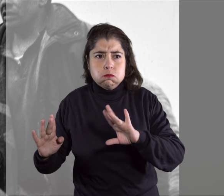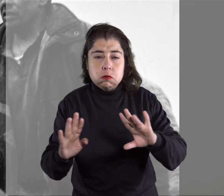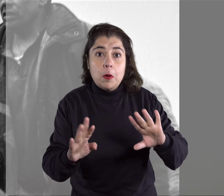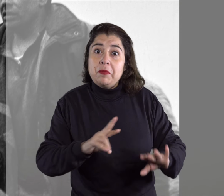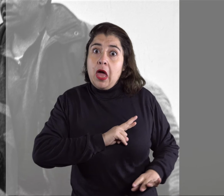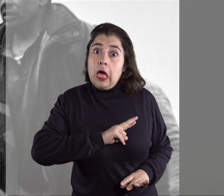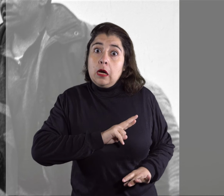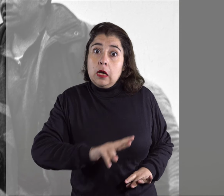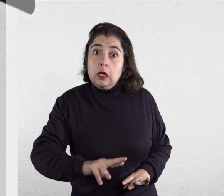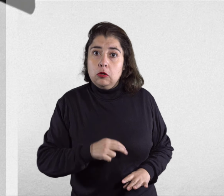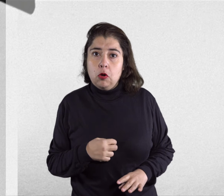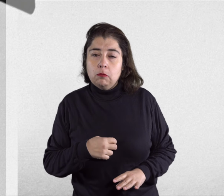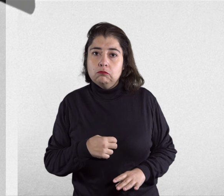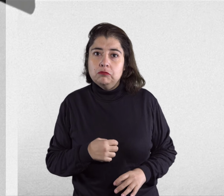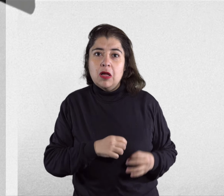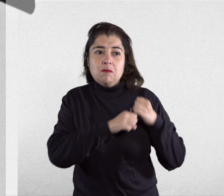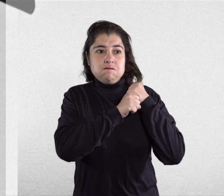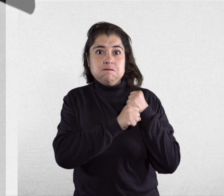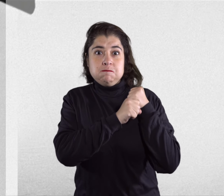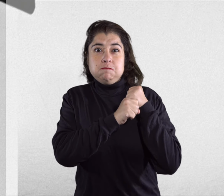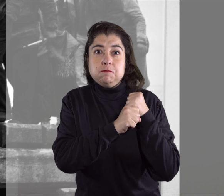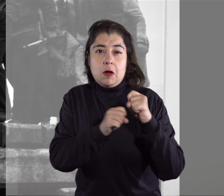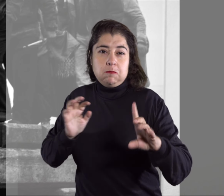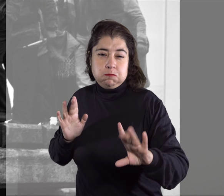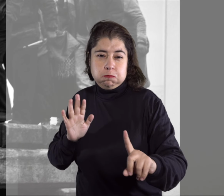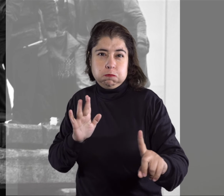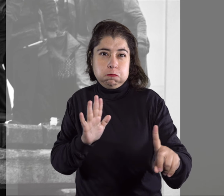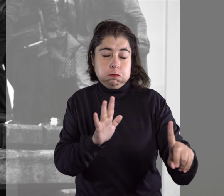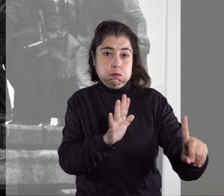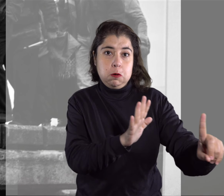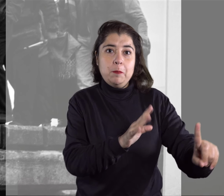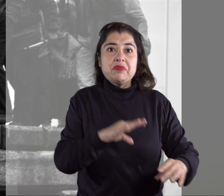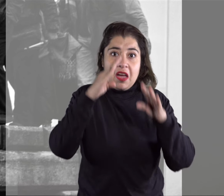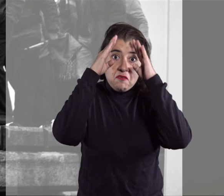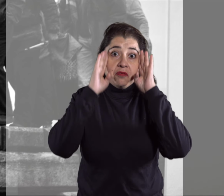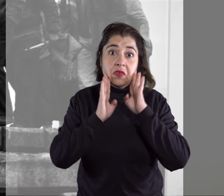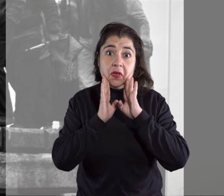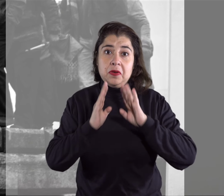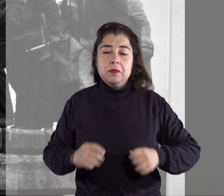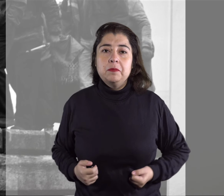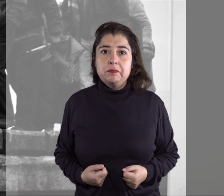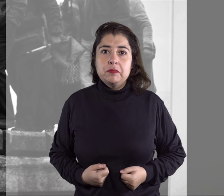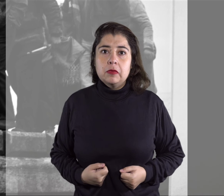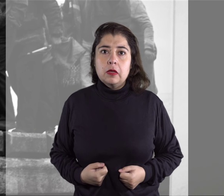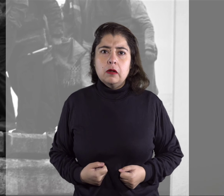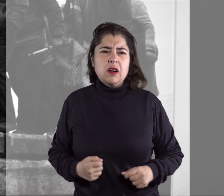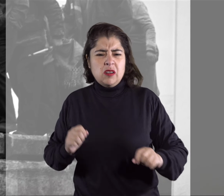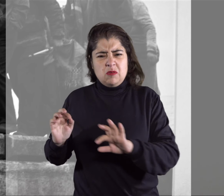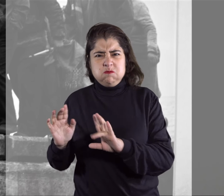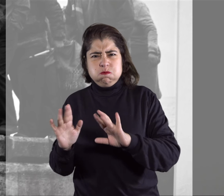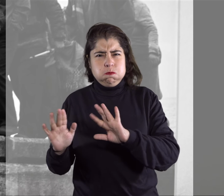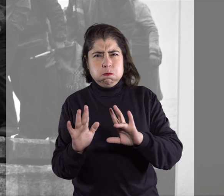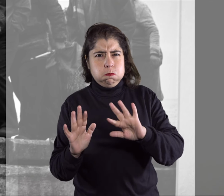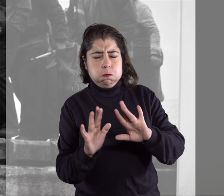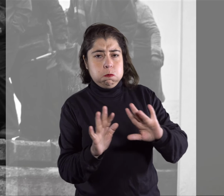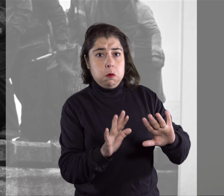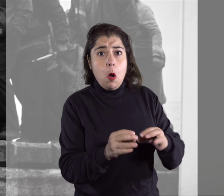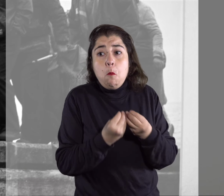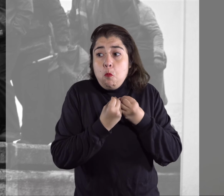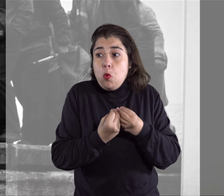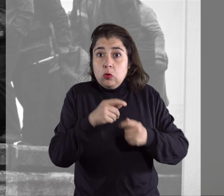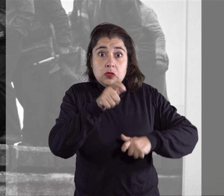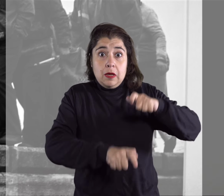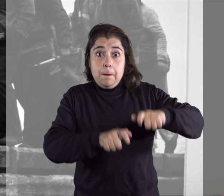religioso, que es la procesión de la Virgen. Una procesión es cuando un gran número de